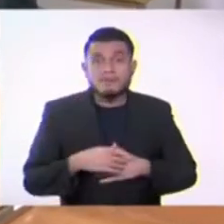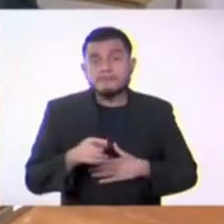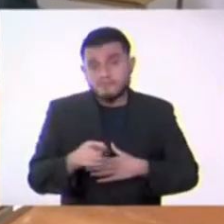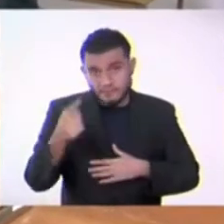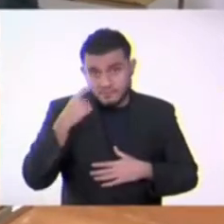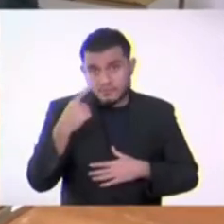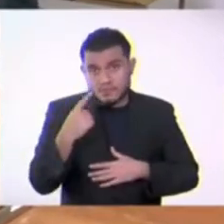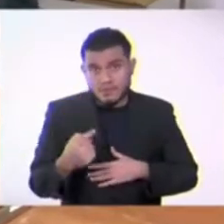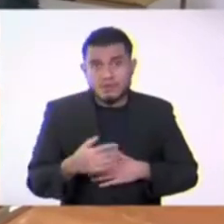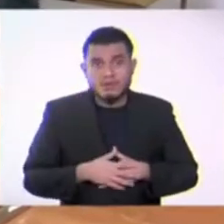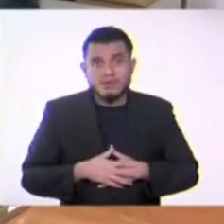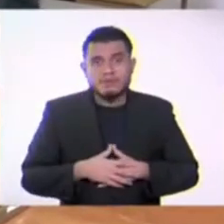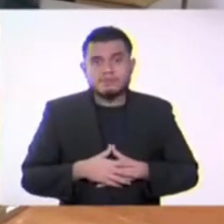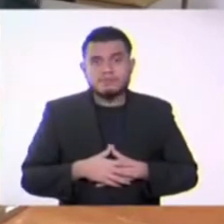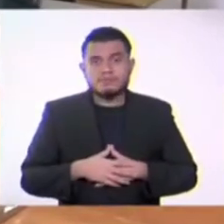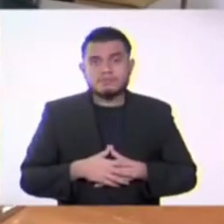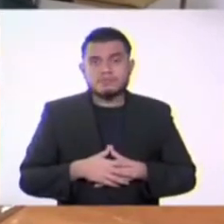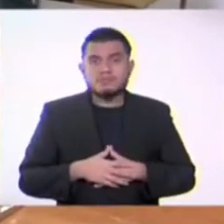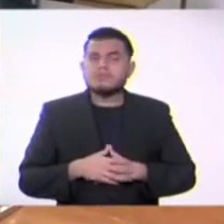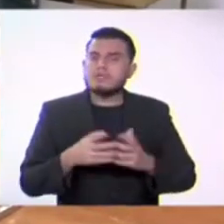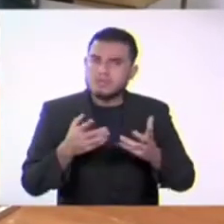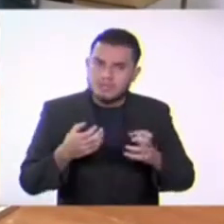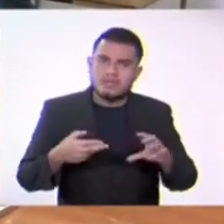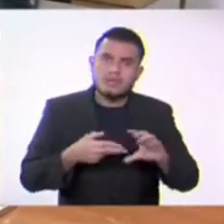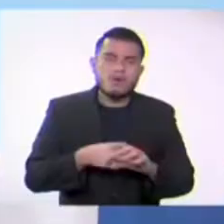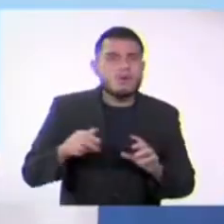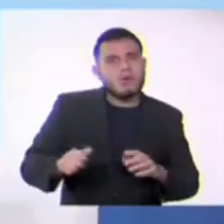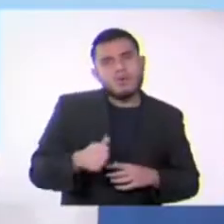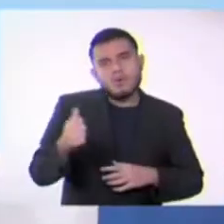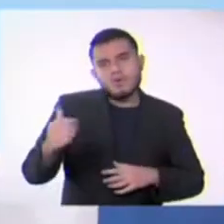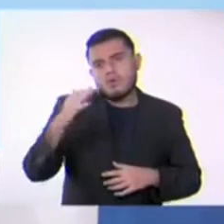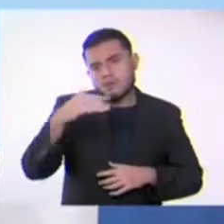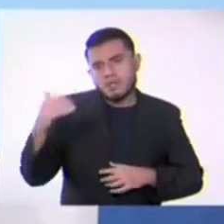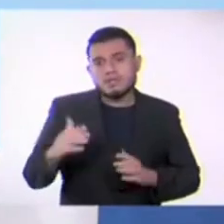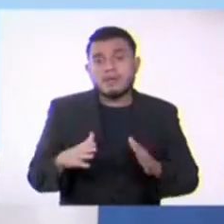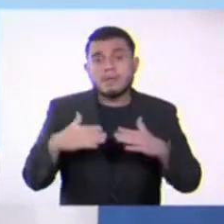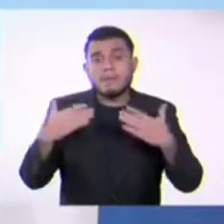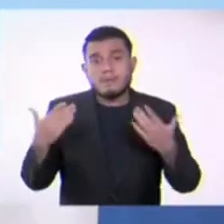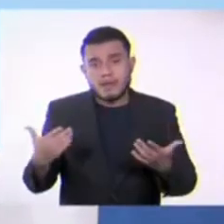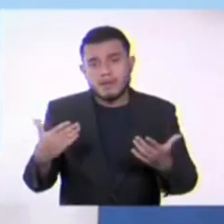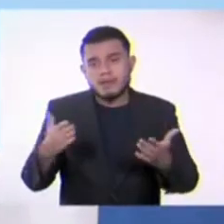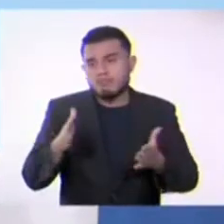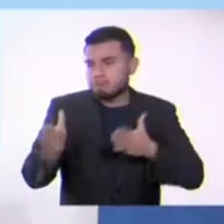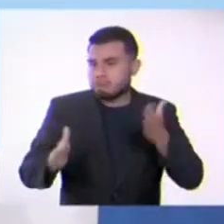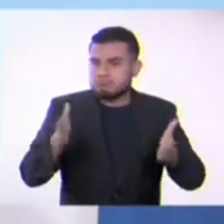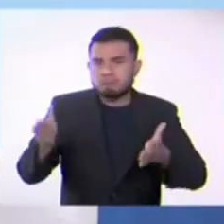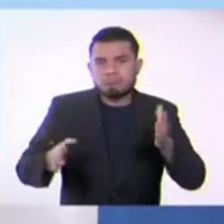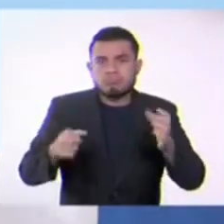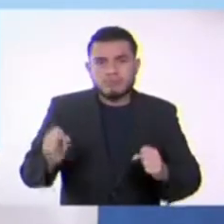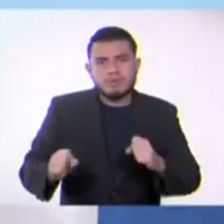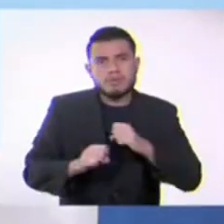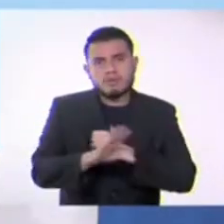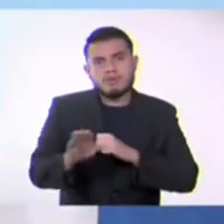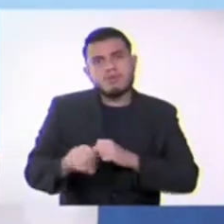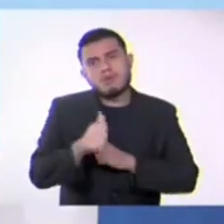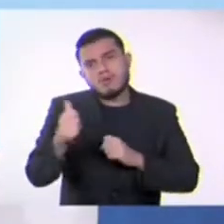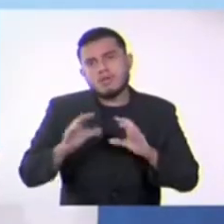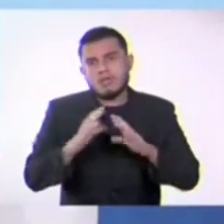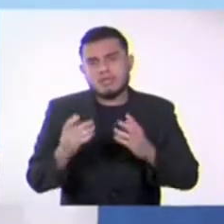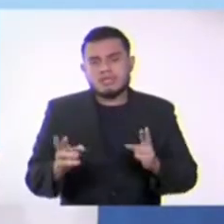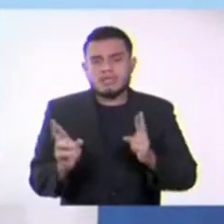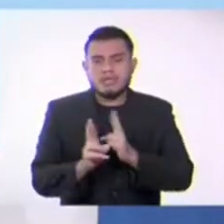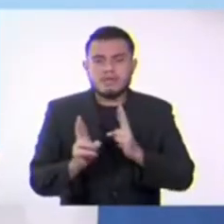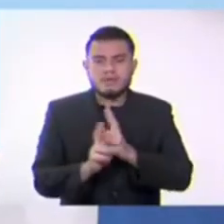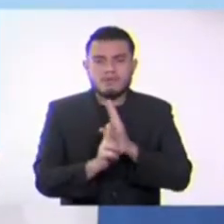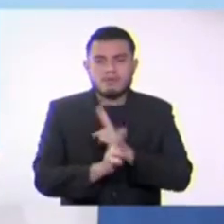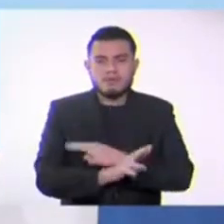justamente intervenir en otros países para poder impulsar otro tipo de reformas.